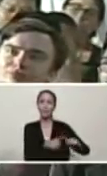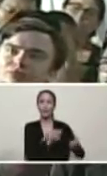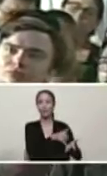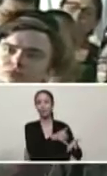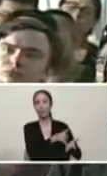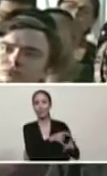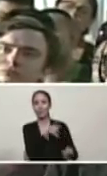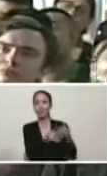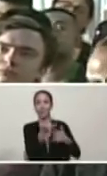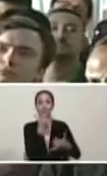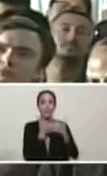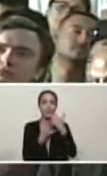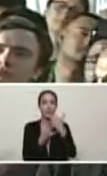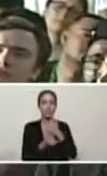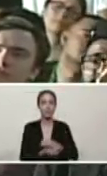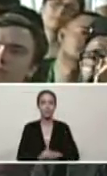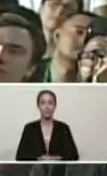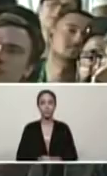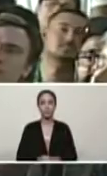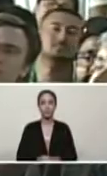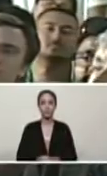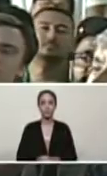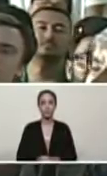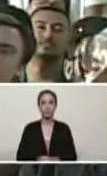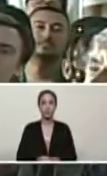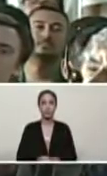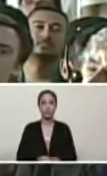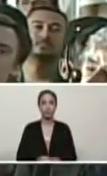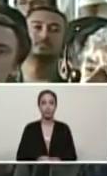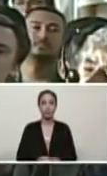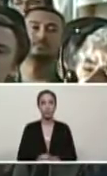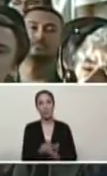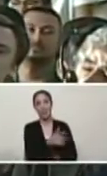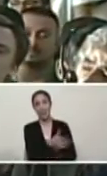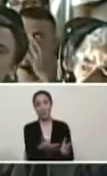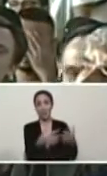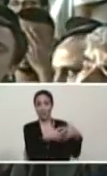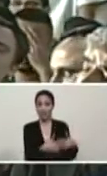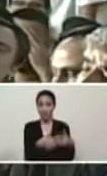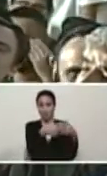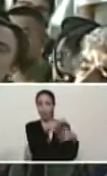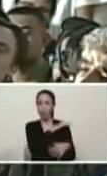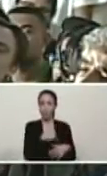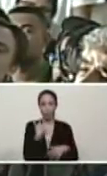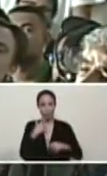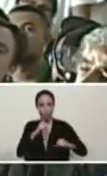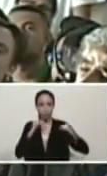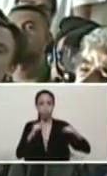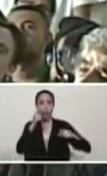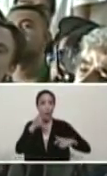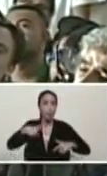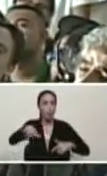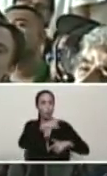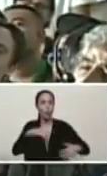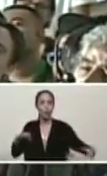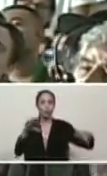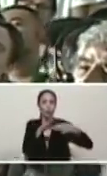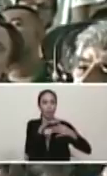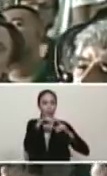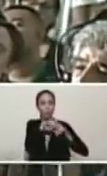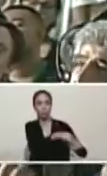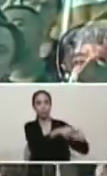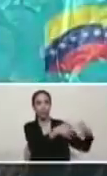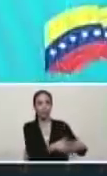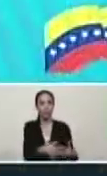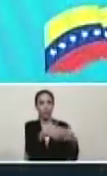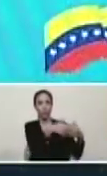It can be defeated by a people who is united. Que puede ser vencido por los pueblos unidos. El pueblo